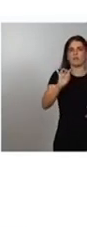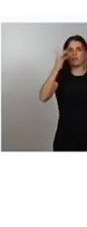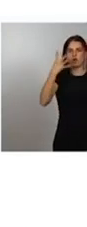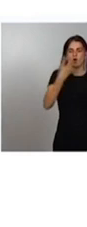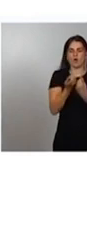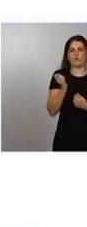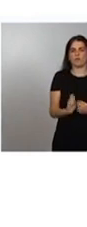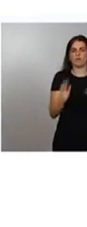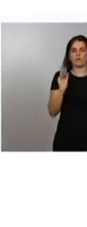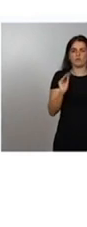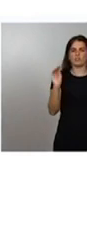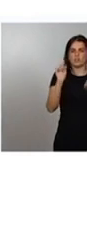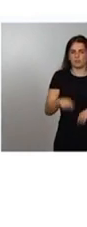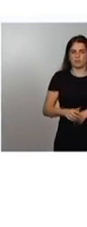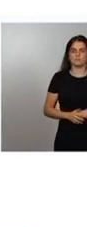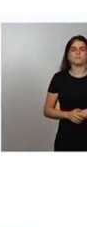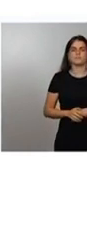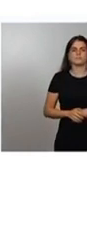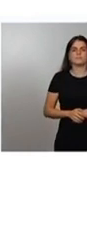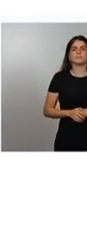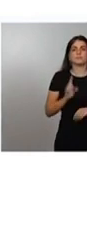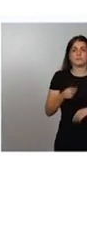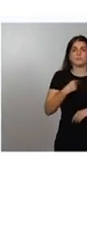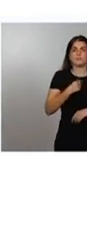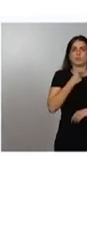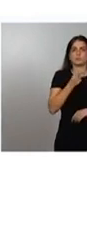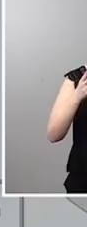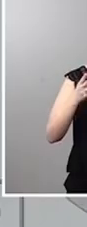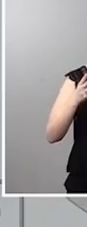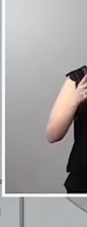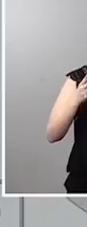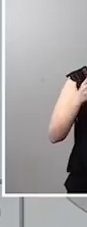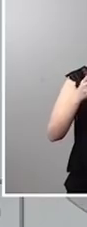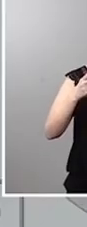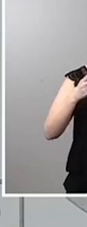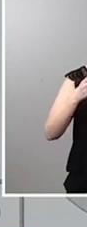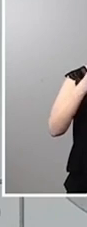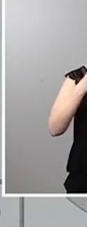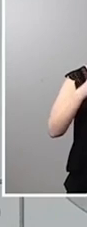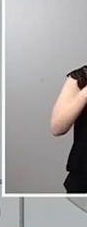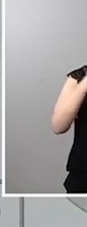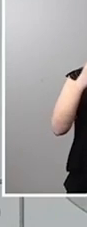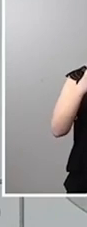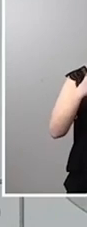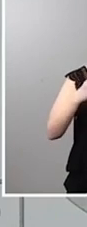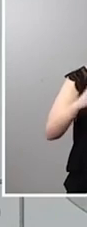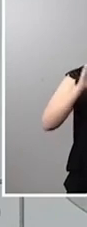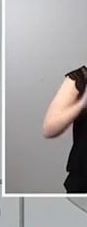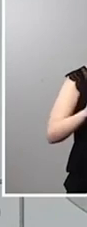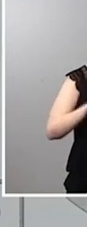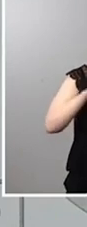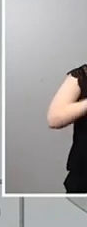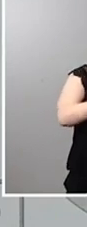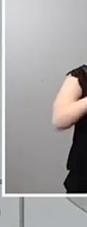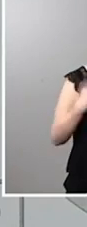existencial. Estamos en un problema institucional y voy a intentar explicarme. Como ellos saben que esto no se puede hacer en la Constitución actual,